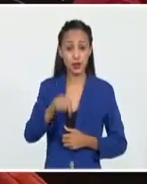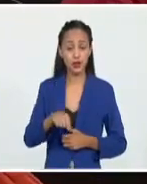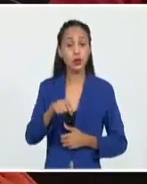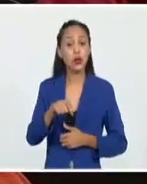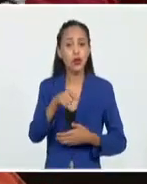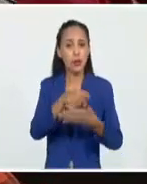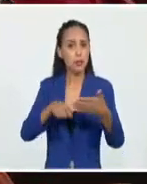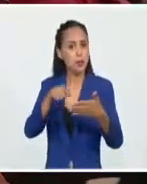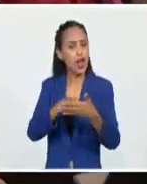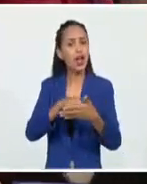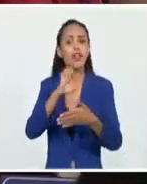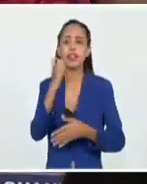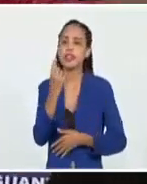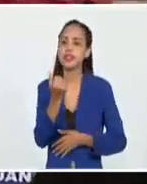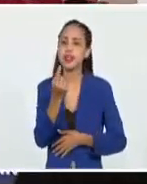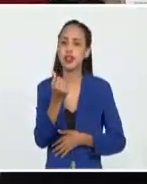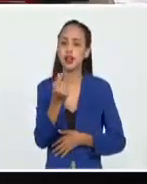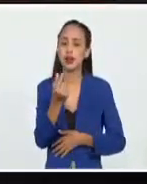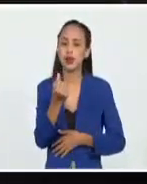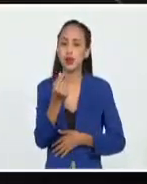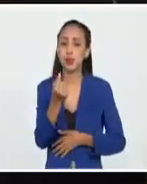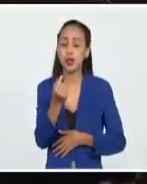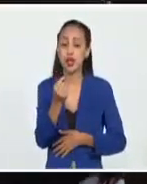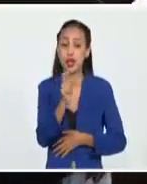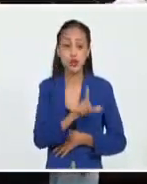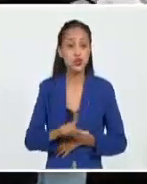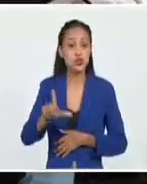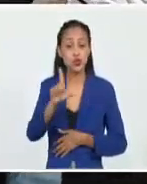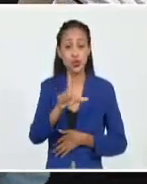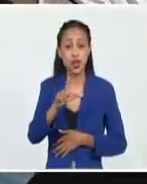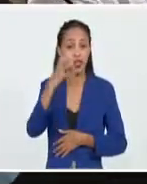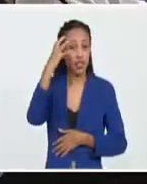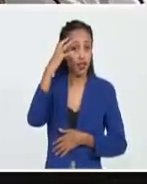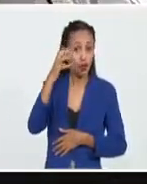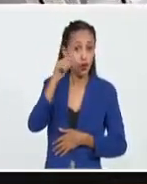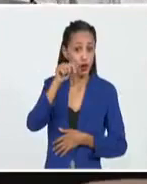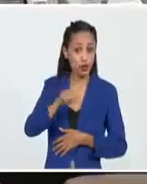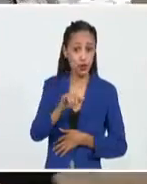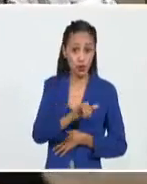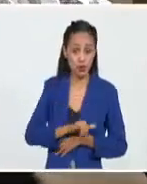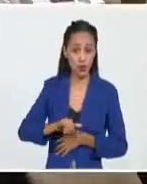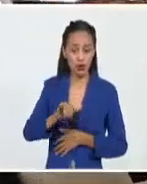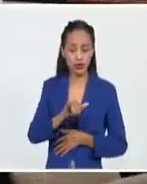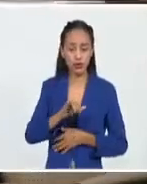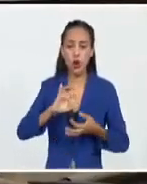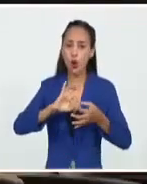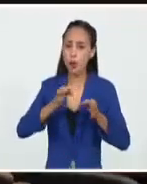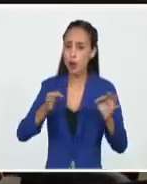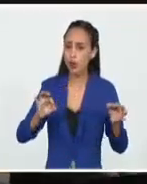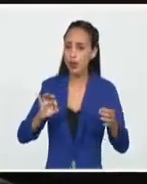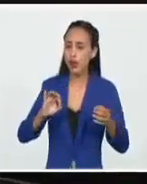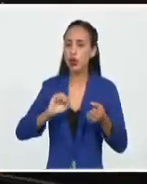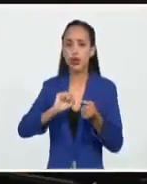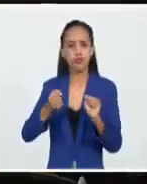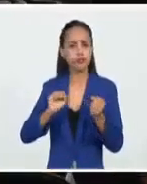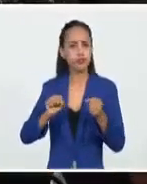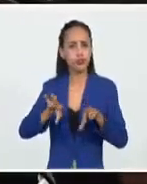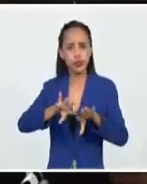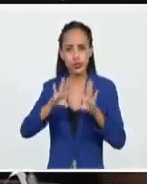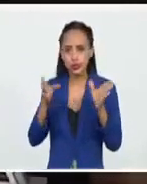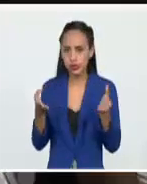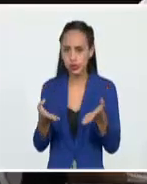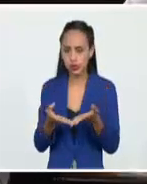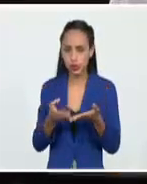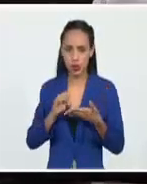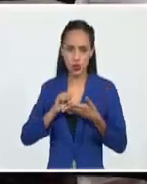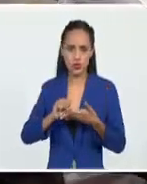desarrollo económico y social y del Estado como rector, coordinador y regulador de todos los actores.